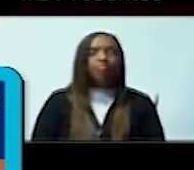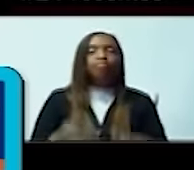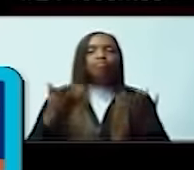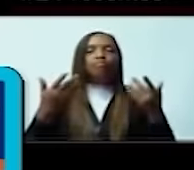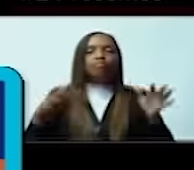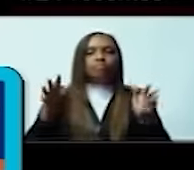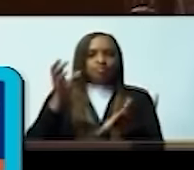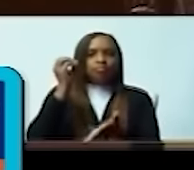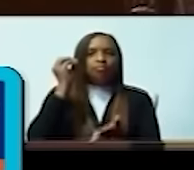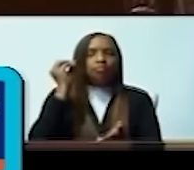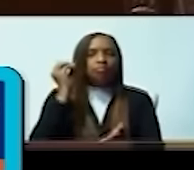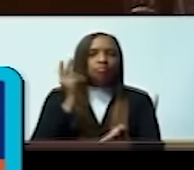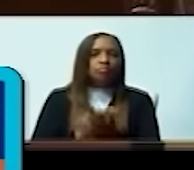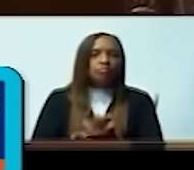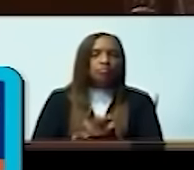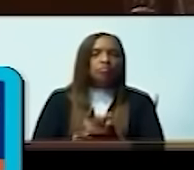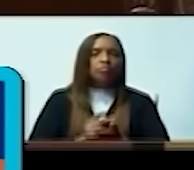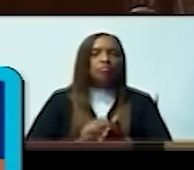Aprobado.